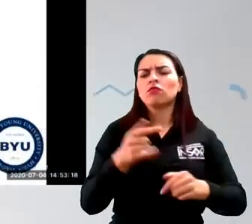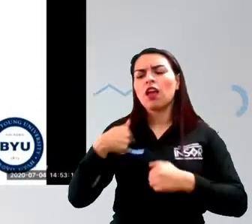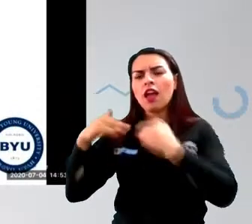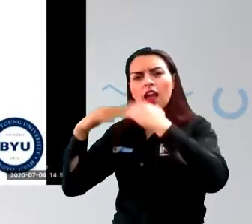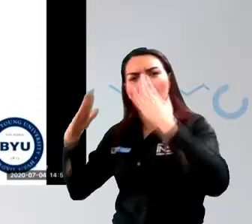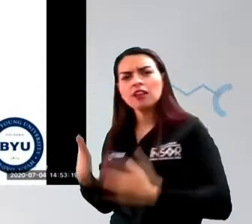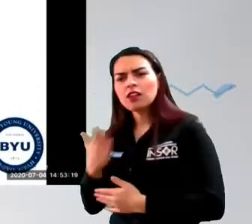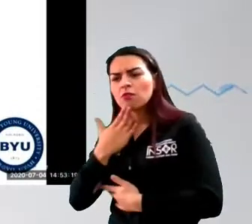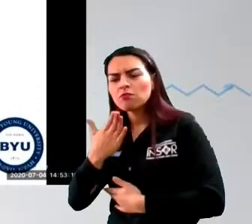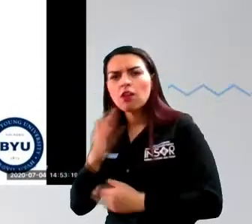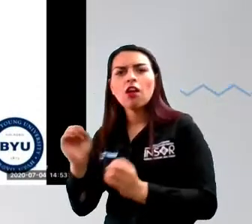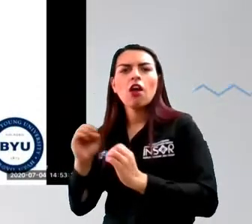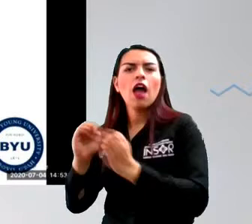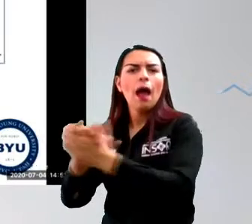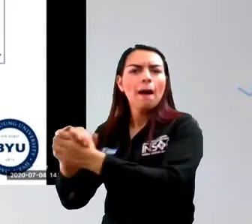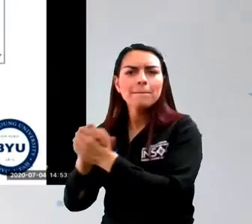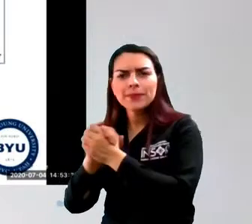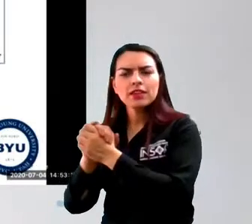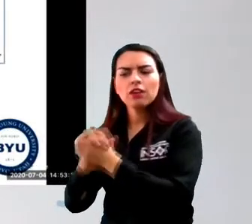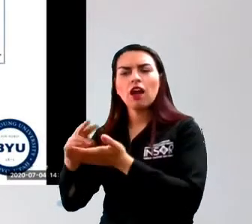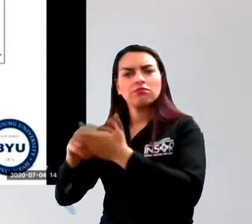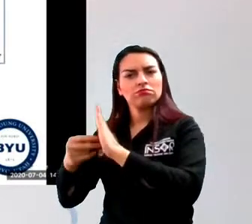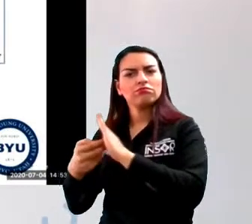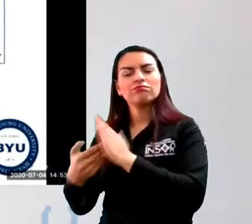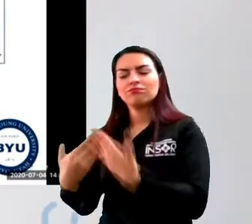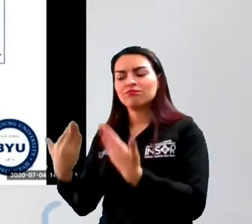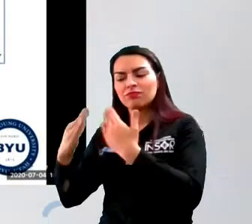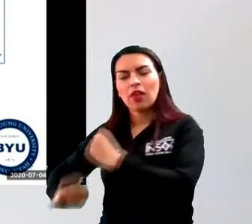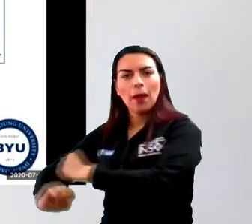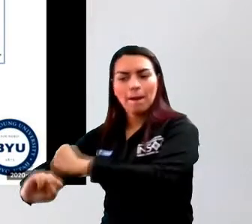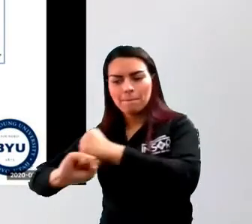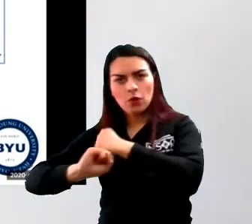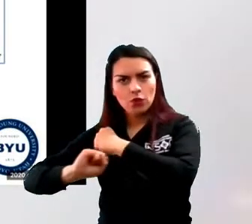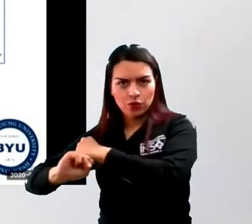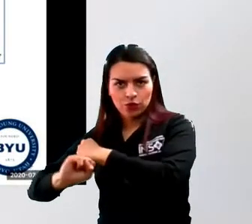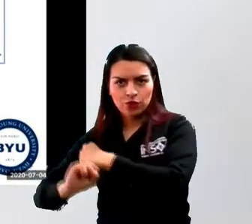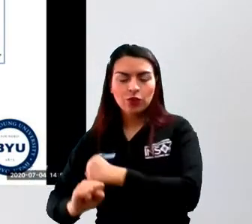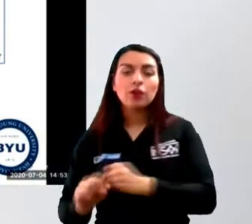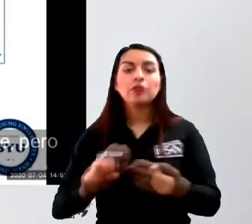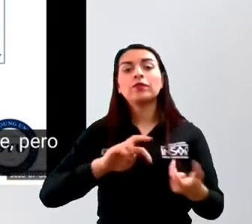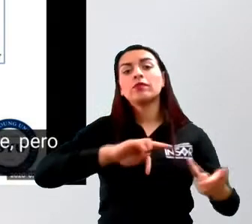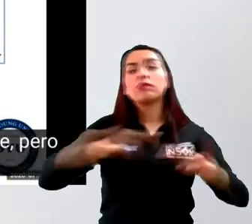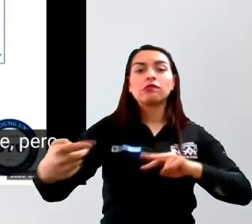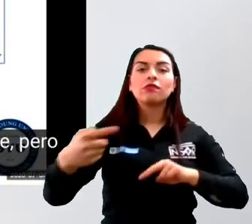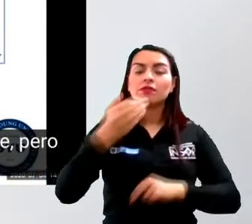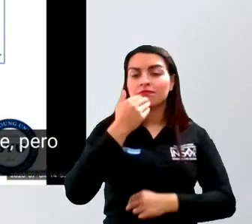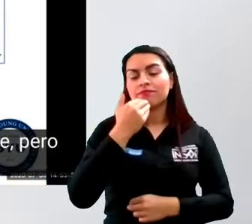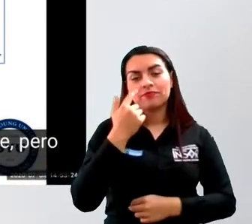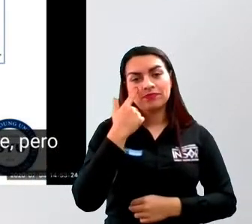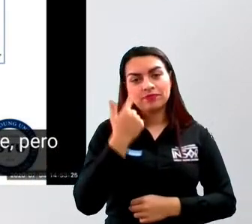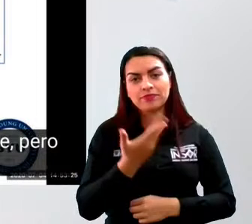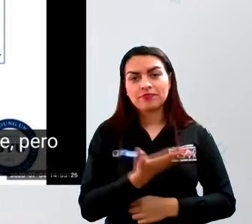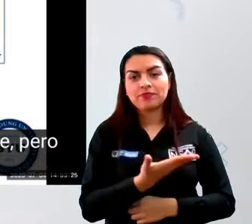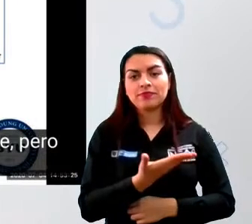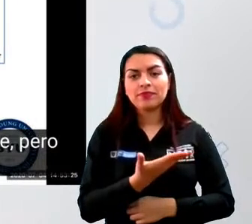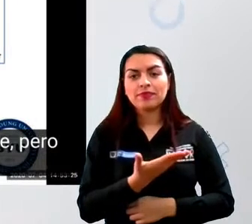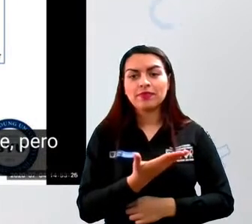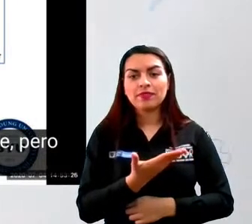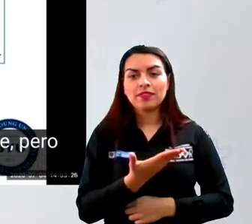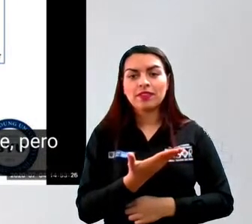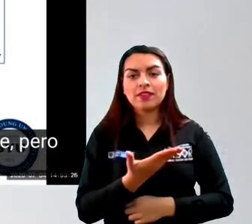amigos y una red de apoyo que realmente puede ayudarlos. Ahora, miren a este estudiantes en el curso